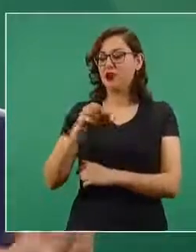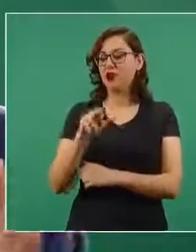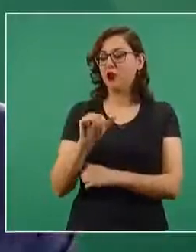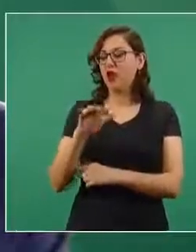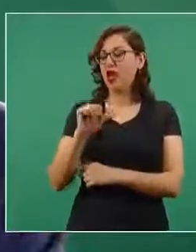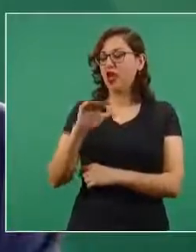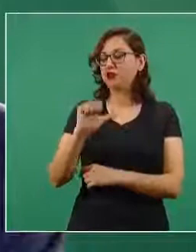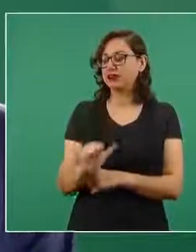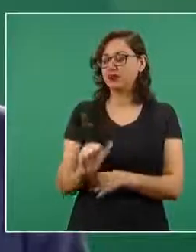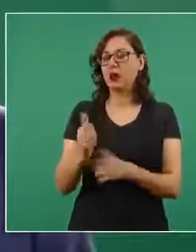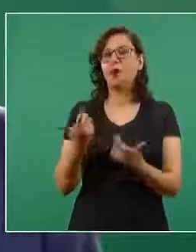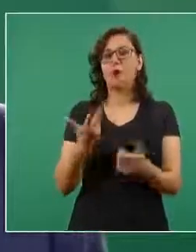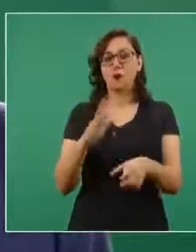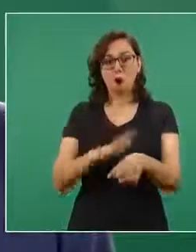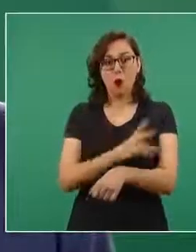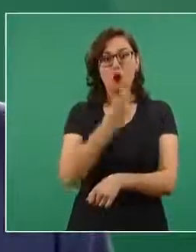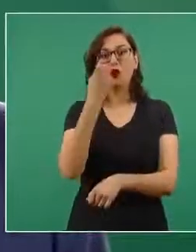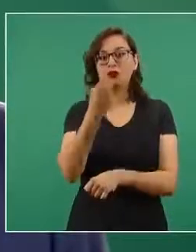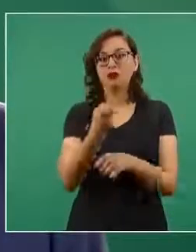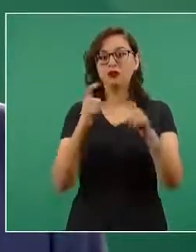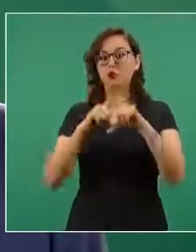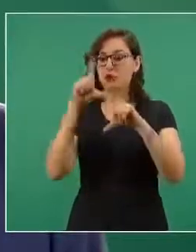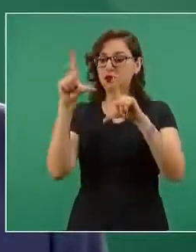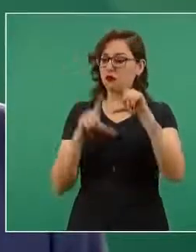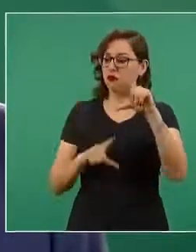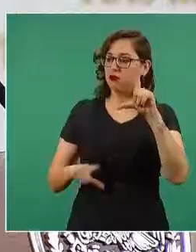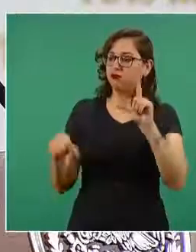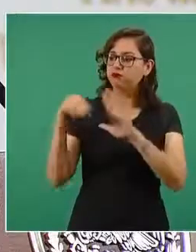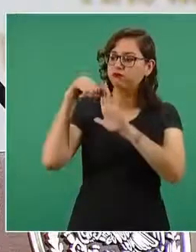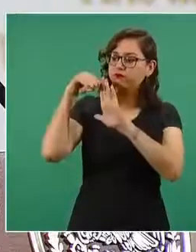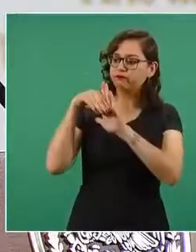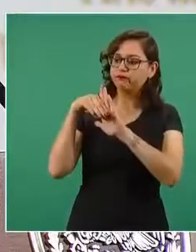Si lo analizamos bien,